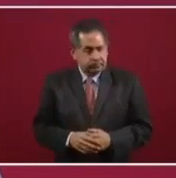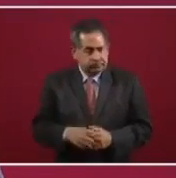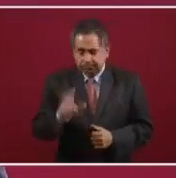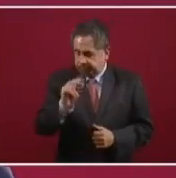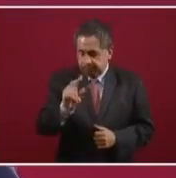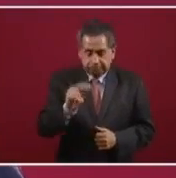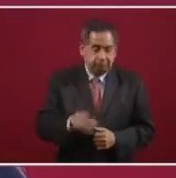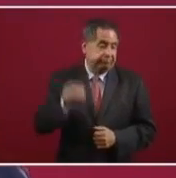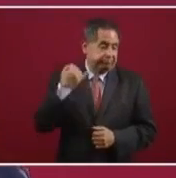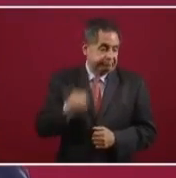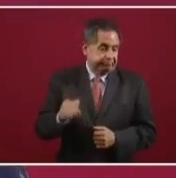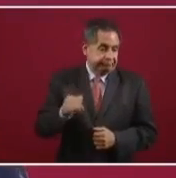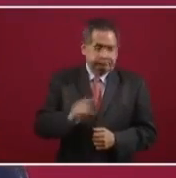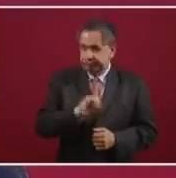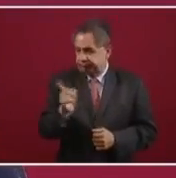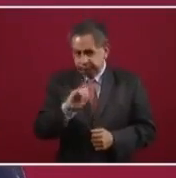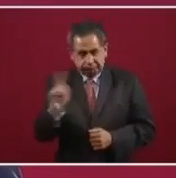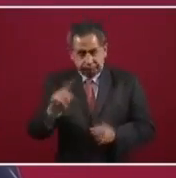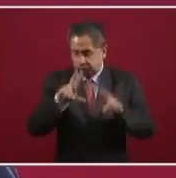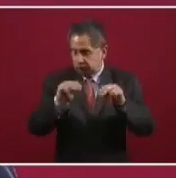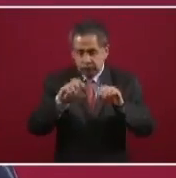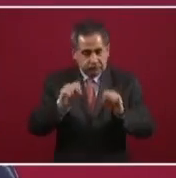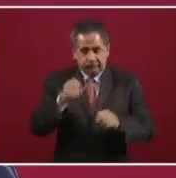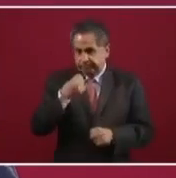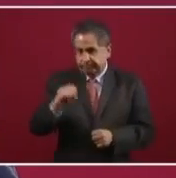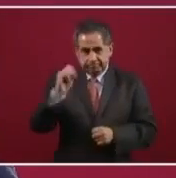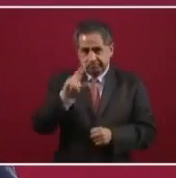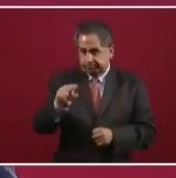No, no, no, no, no.